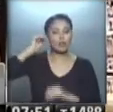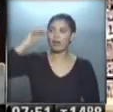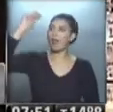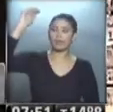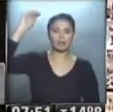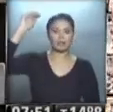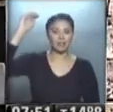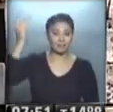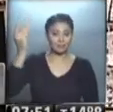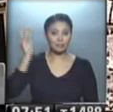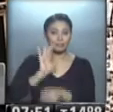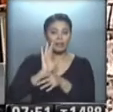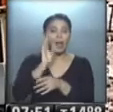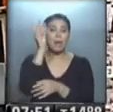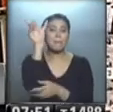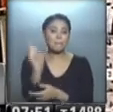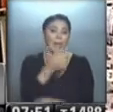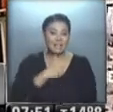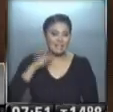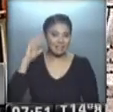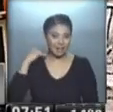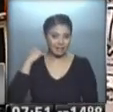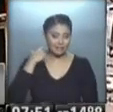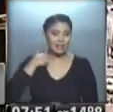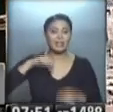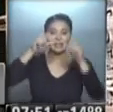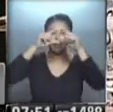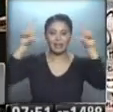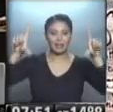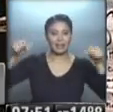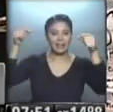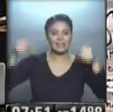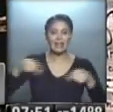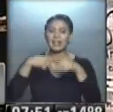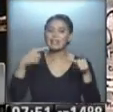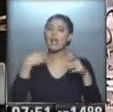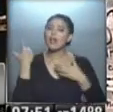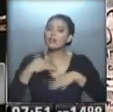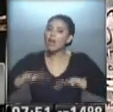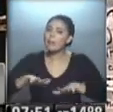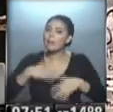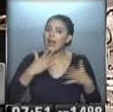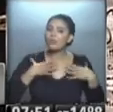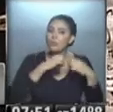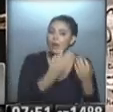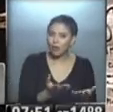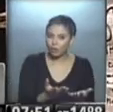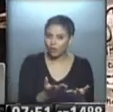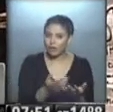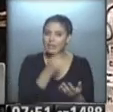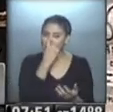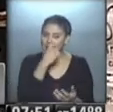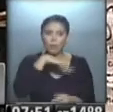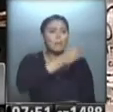exactamente la figura de la presidenta, con un cartel alusivo diciendo esperamos por tu pronta recuperación y a donde vayas